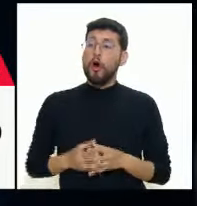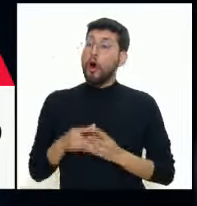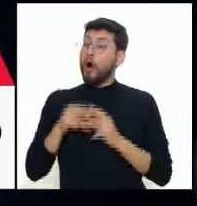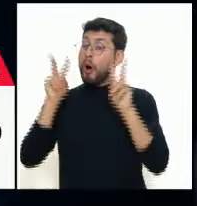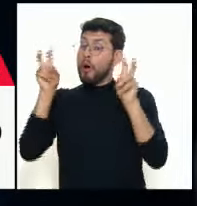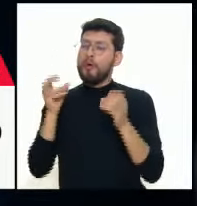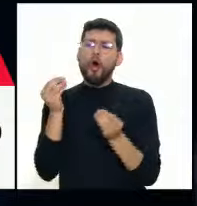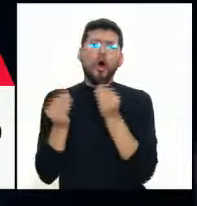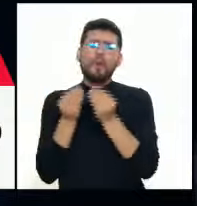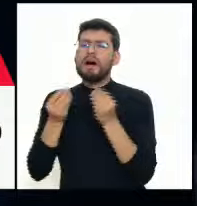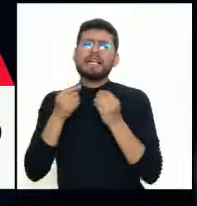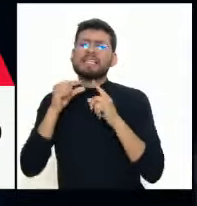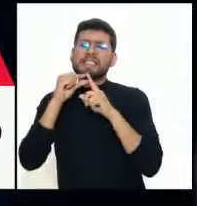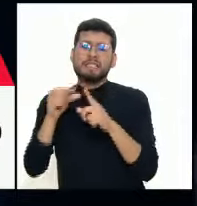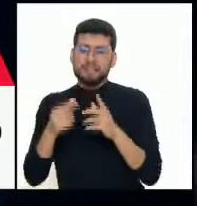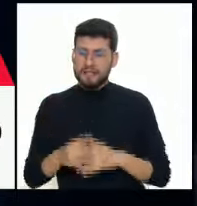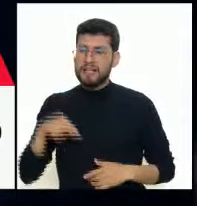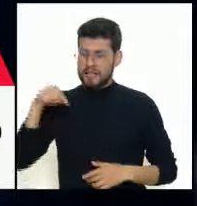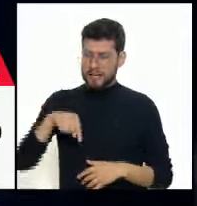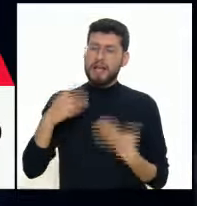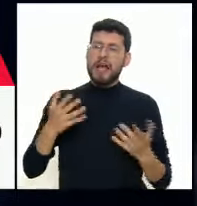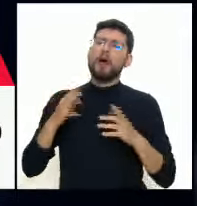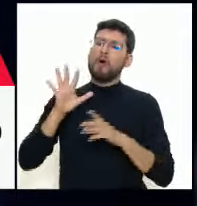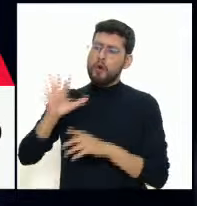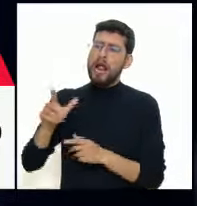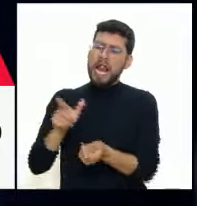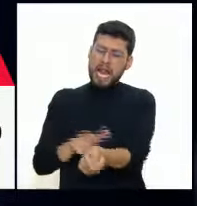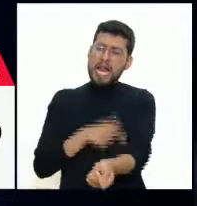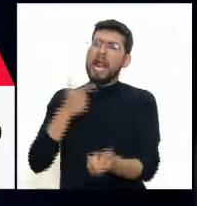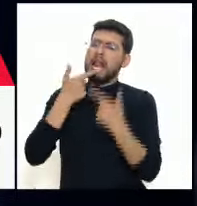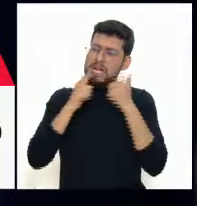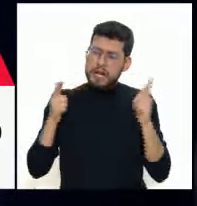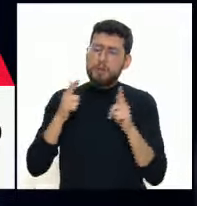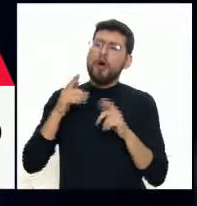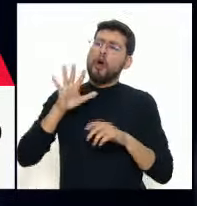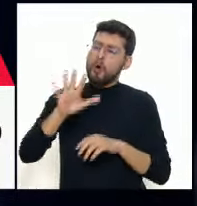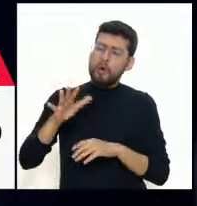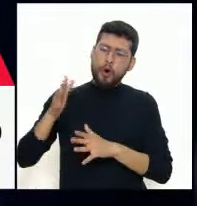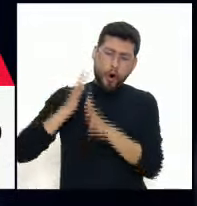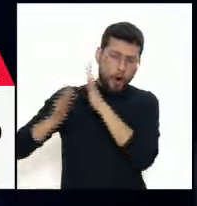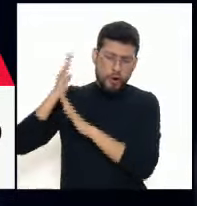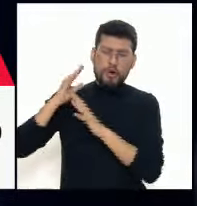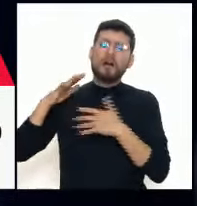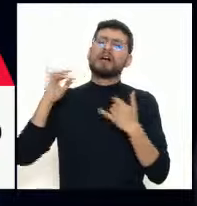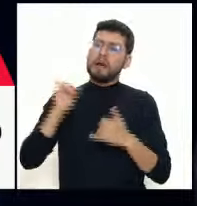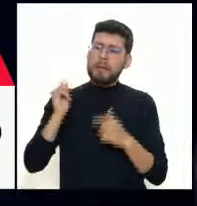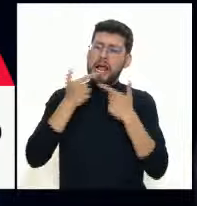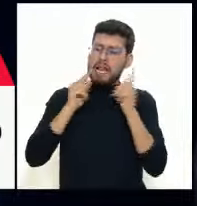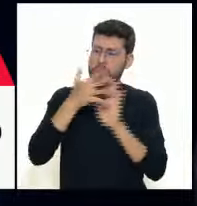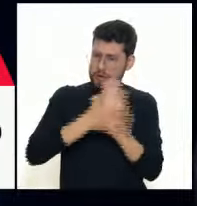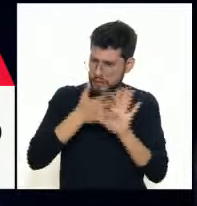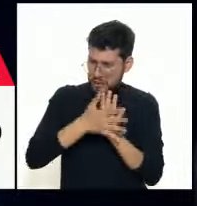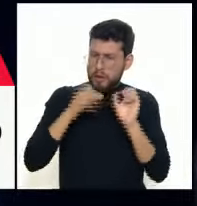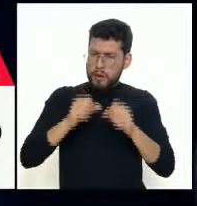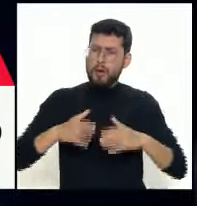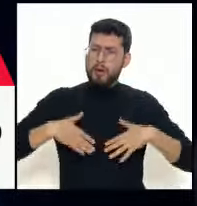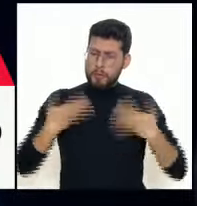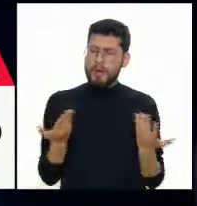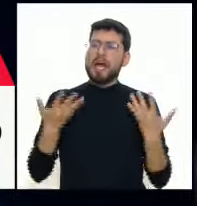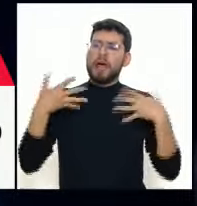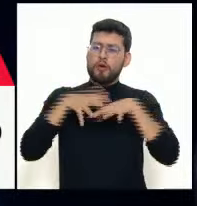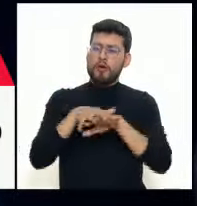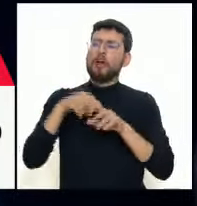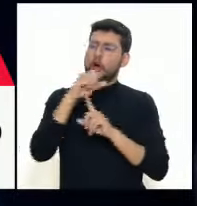dice? Promovemos el aprendizaje de lenguas originarias y lenguaje de señas, fomentando una sociedad más